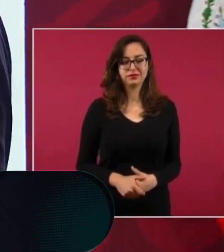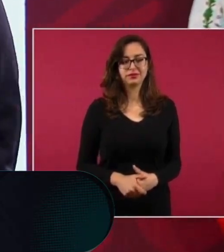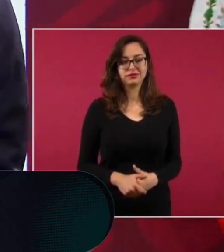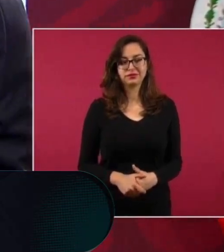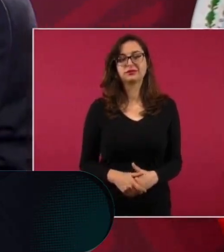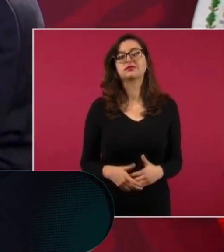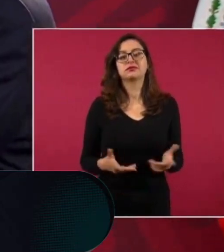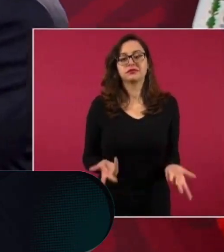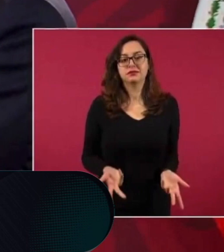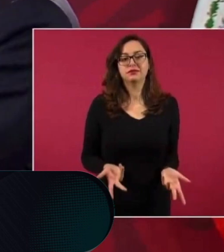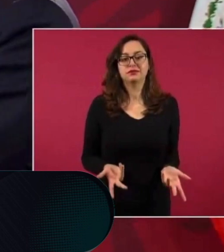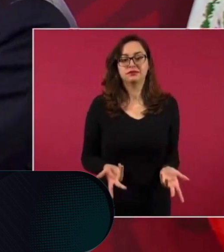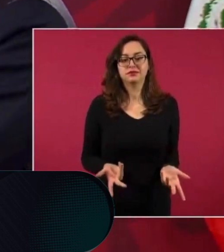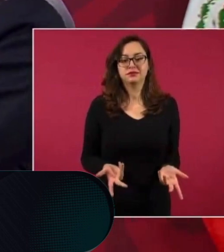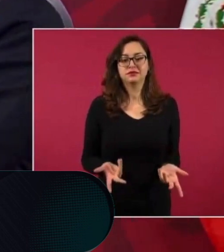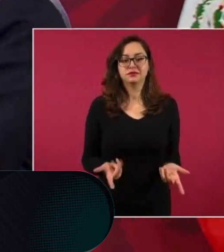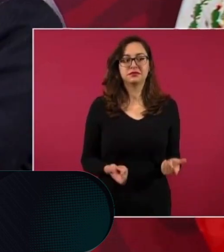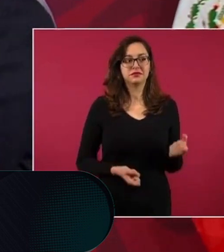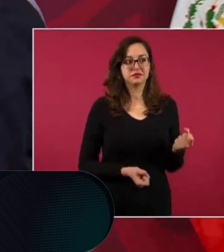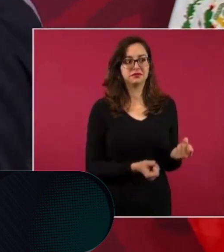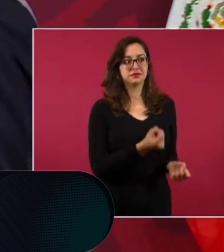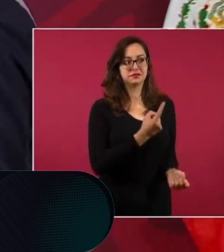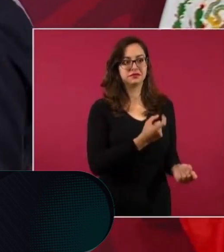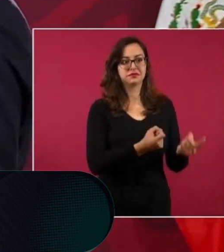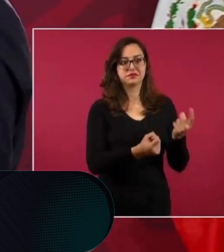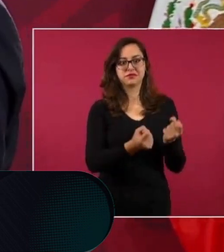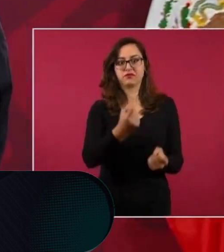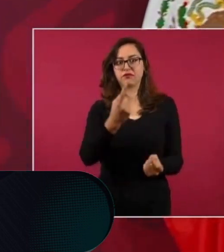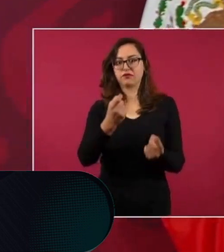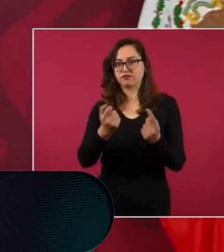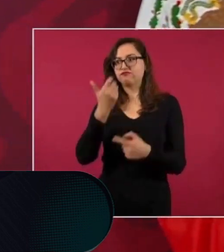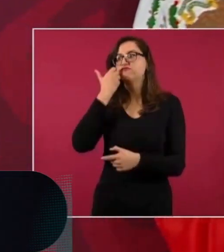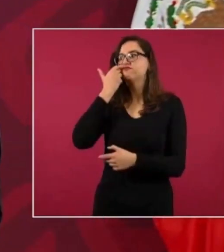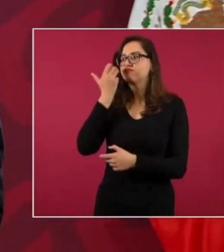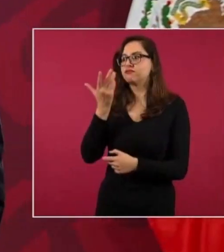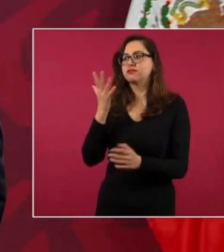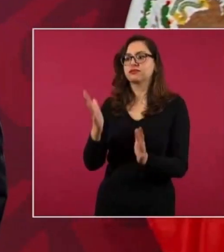han expresado que quieren o han